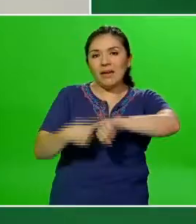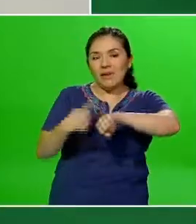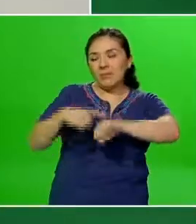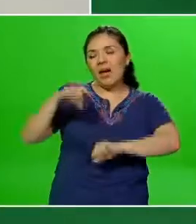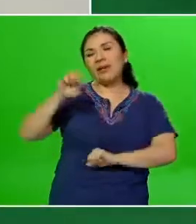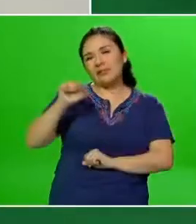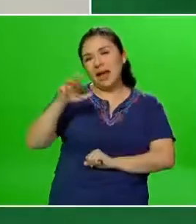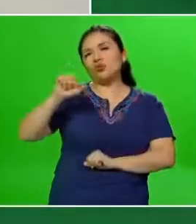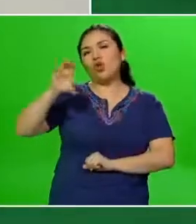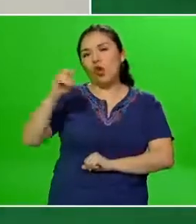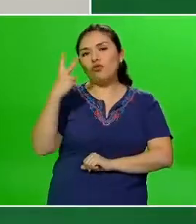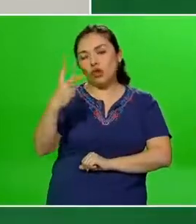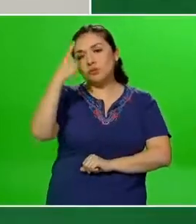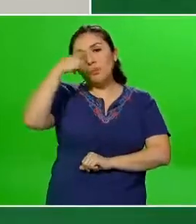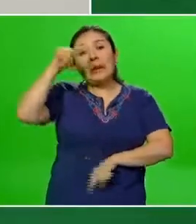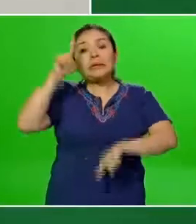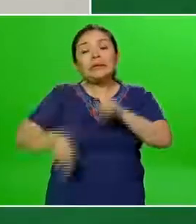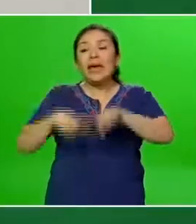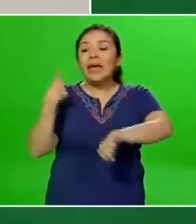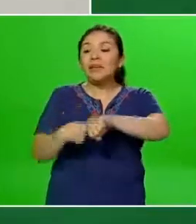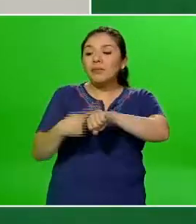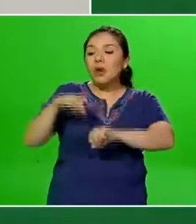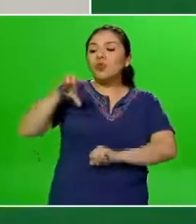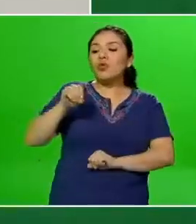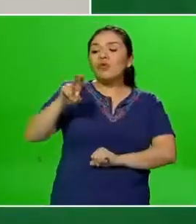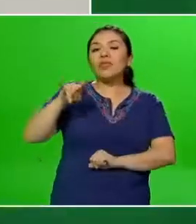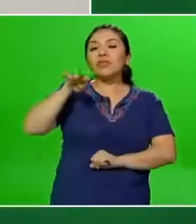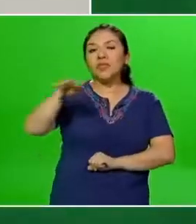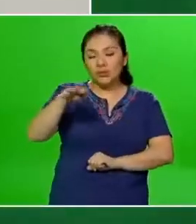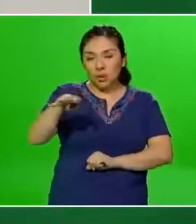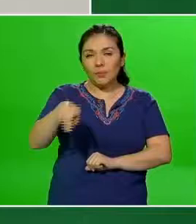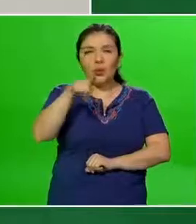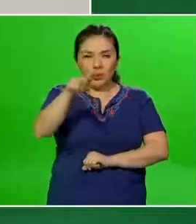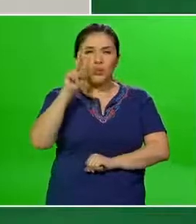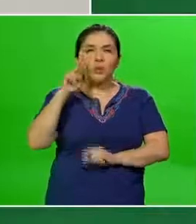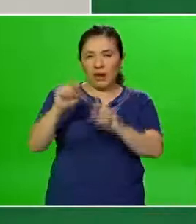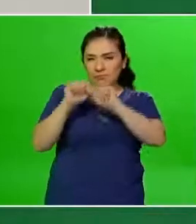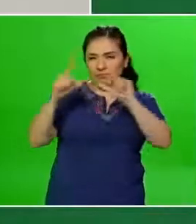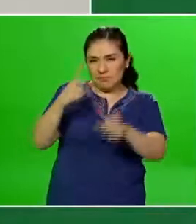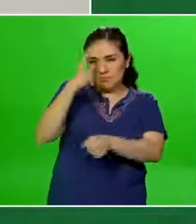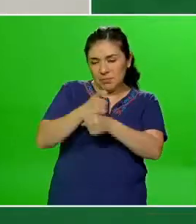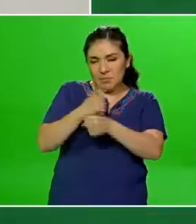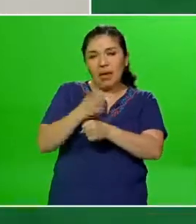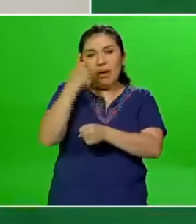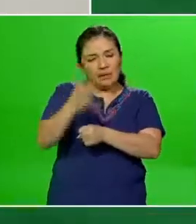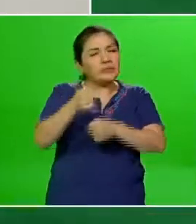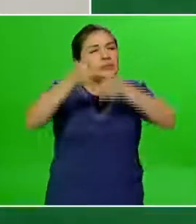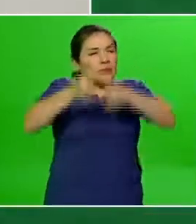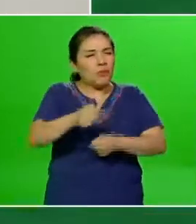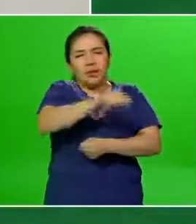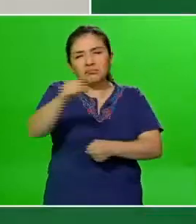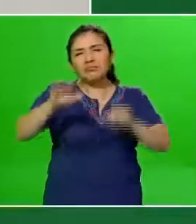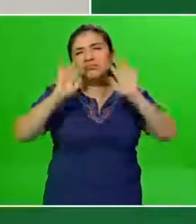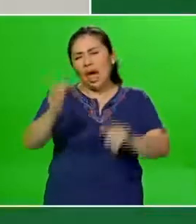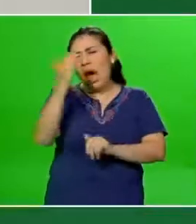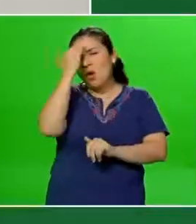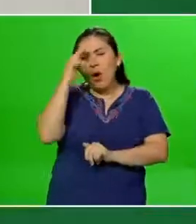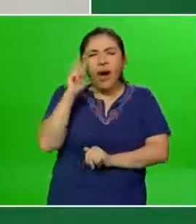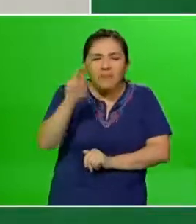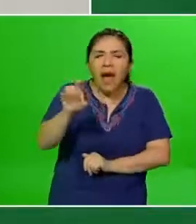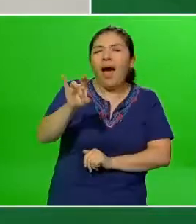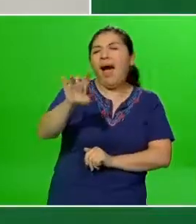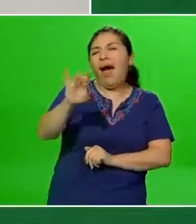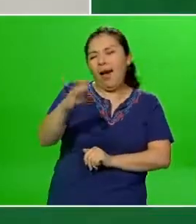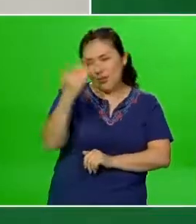poder prevenir la COVID-19. Como vemos en esta primera diapositiva, la cual ustedes de seguro también ya están acostumbrados y